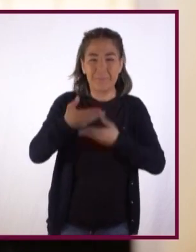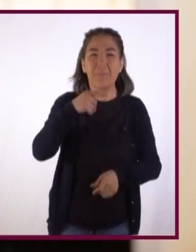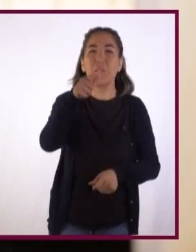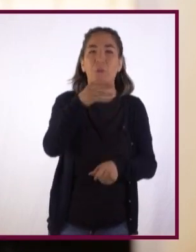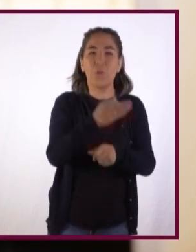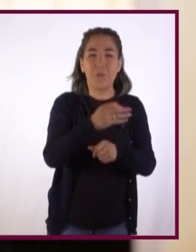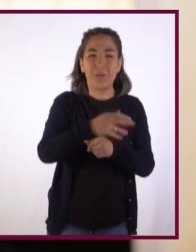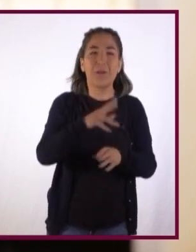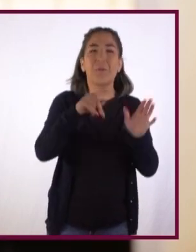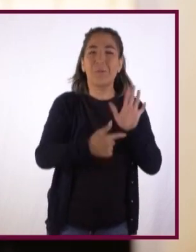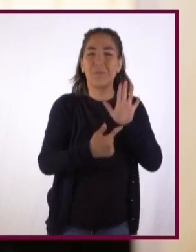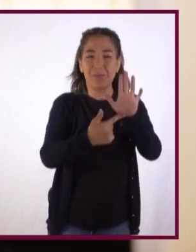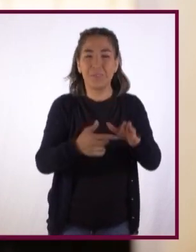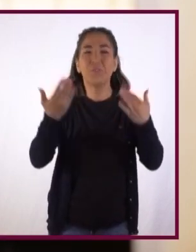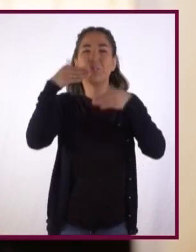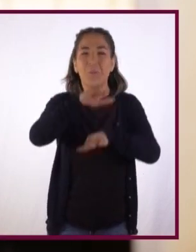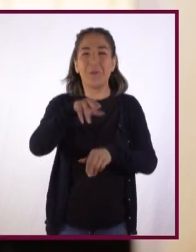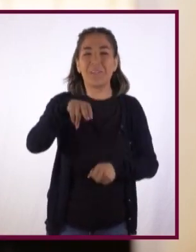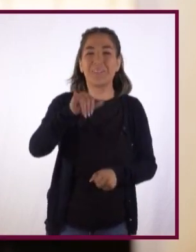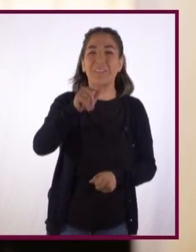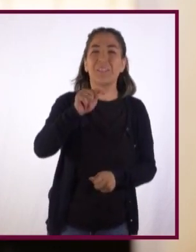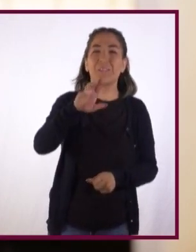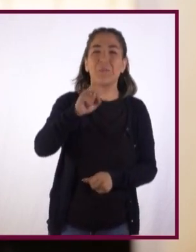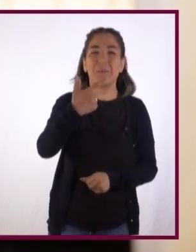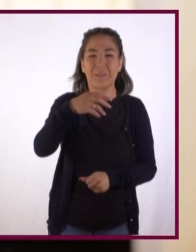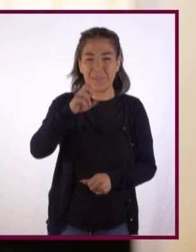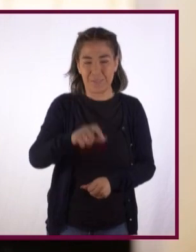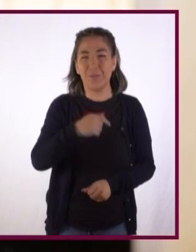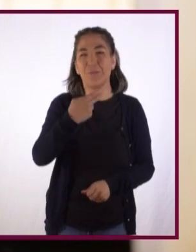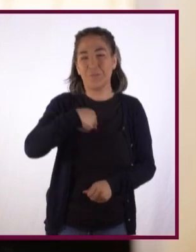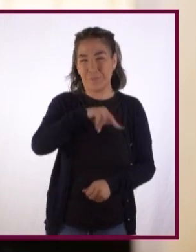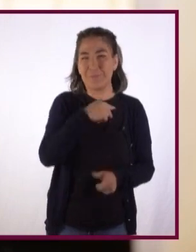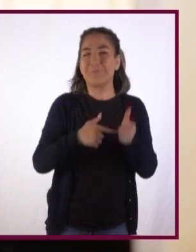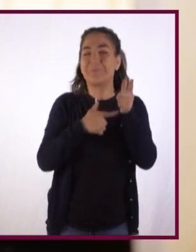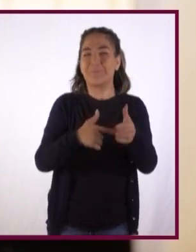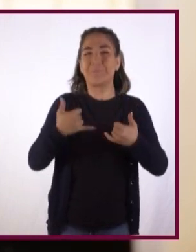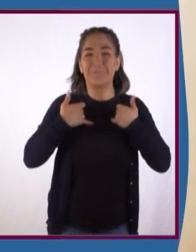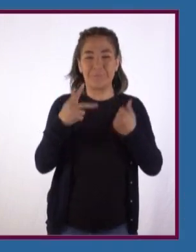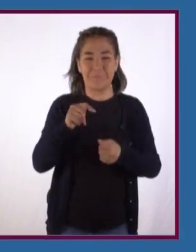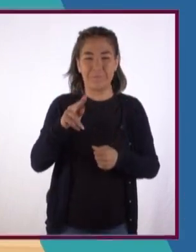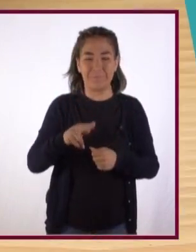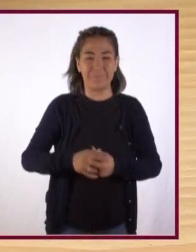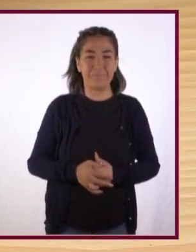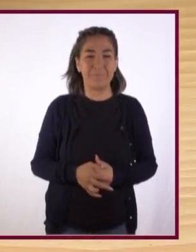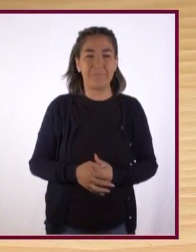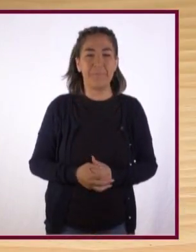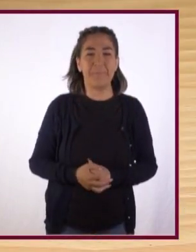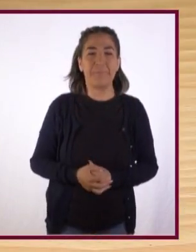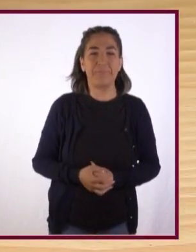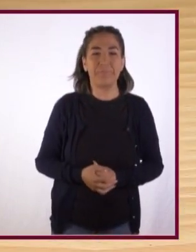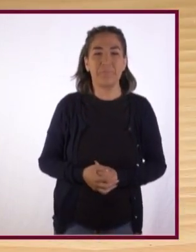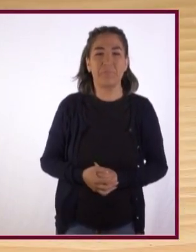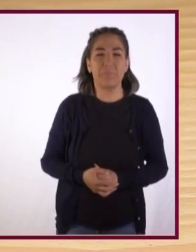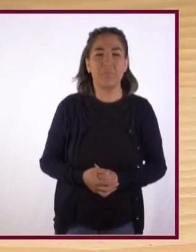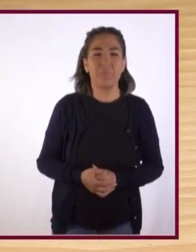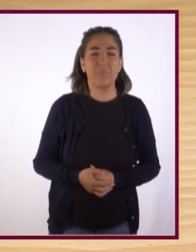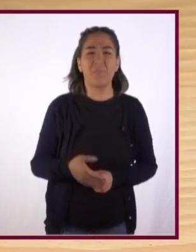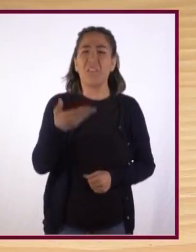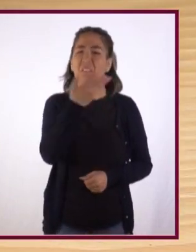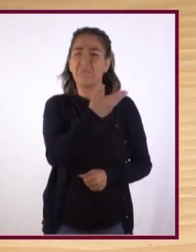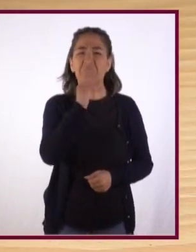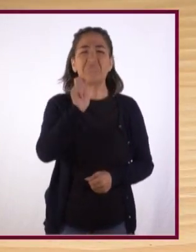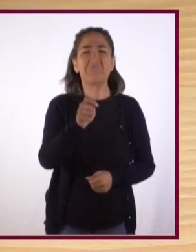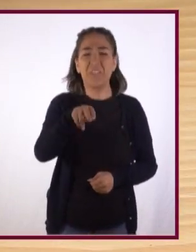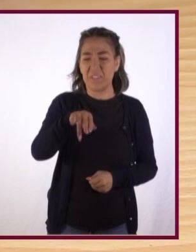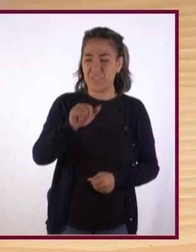que nos acompañe una explicación de Dominique acerca del nitrógeno y nosotros continuamos en Jóvenes en TV. El nitrógeno es una de las sustancias